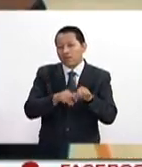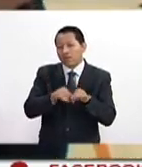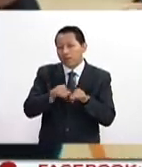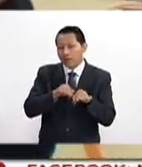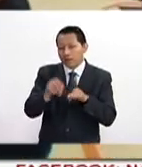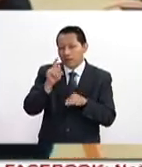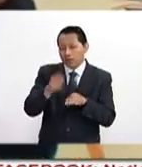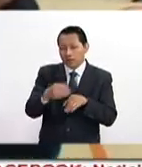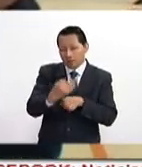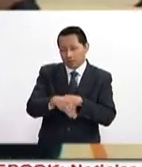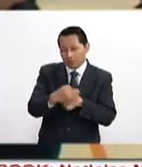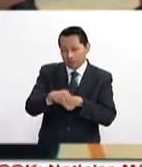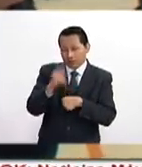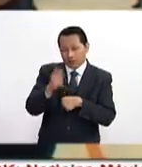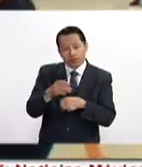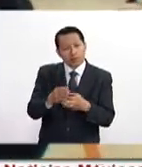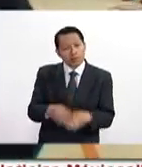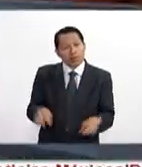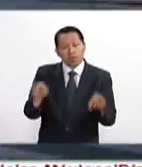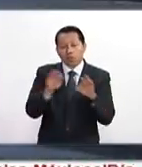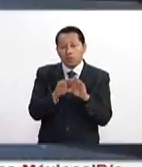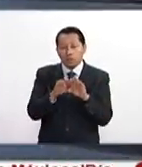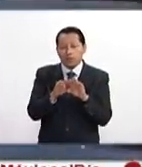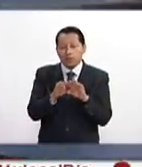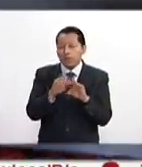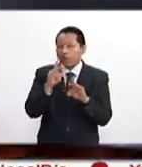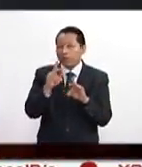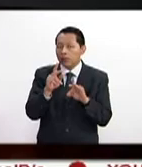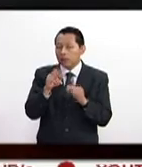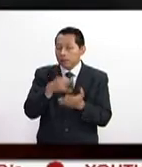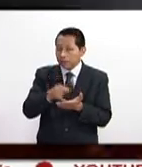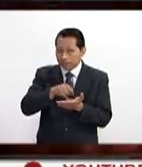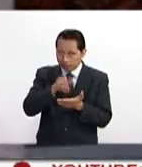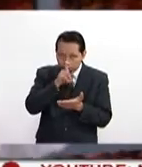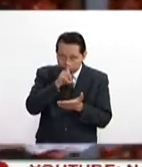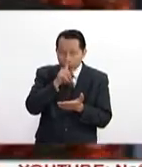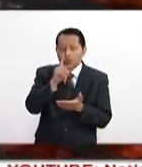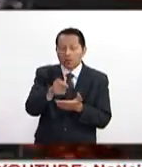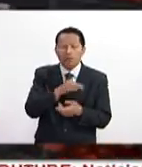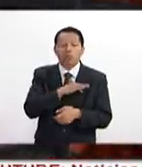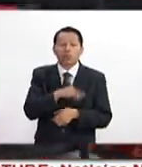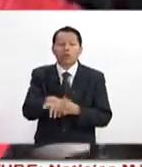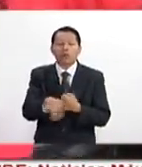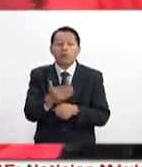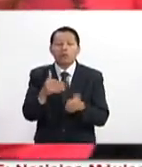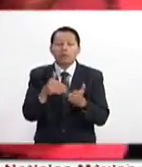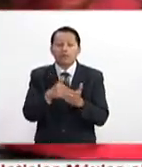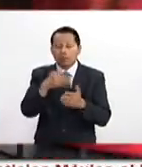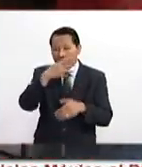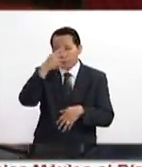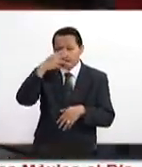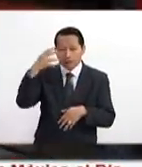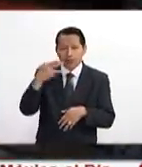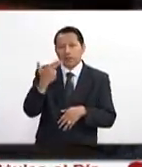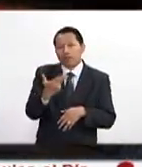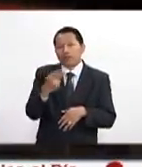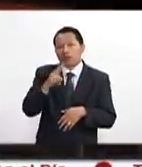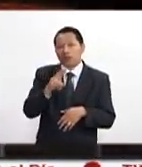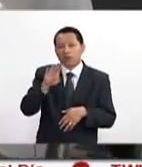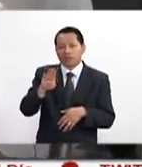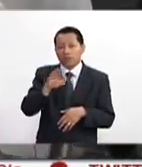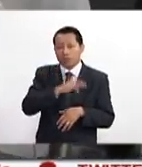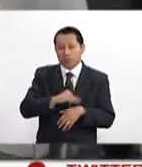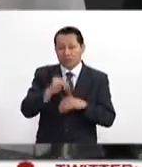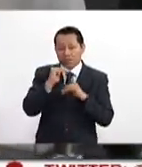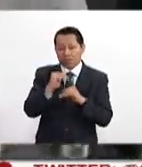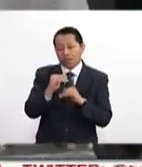trabajadores temporales que son vitales no agrícolas podrían disponer de 15,000 visas H-2B sobre el